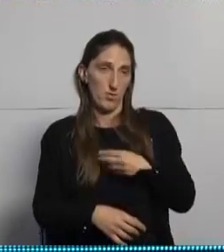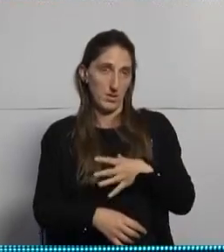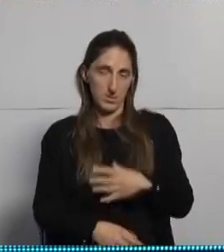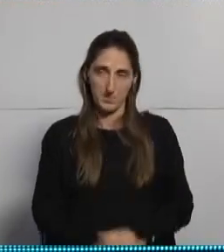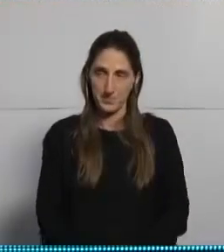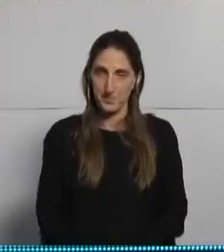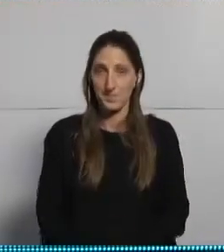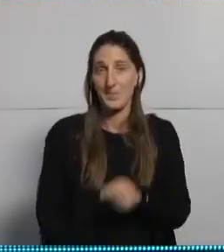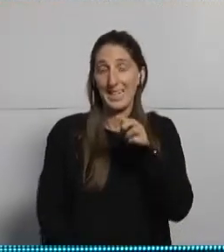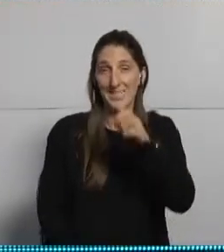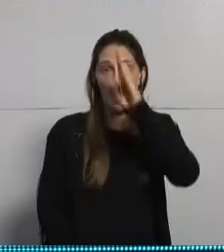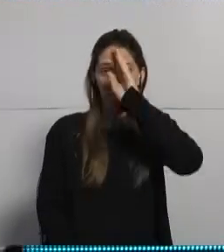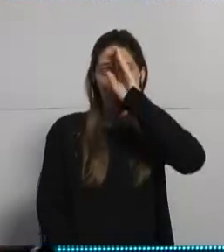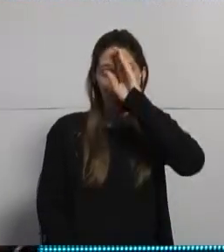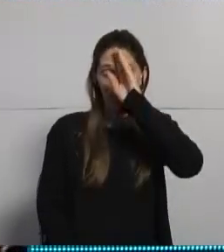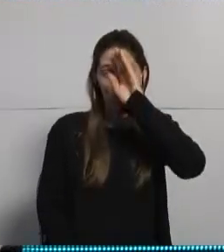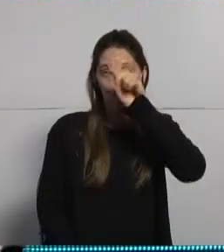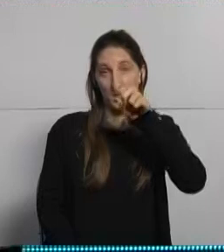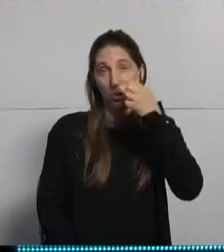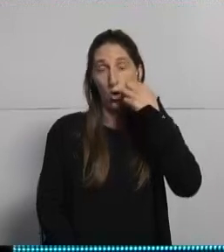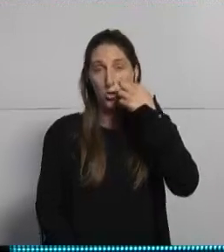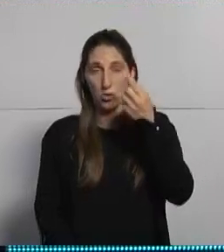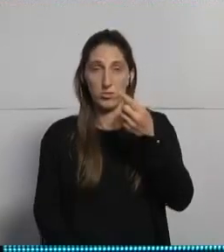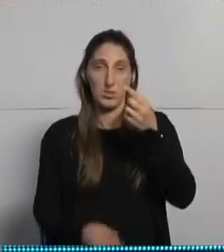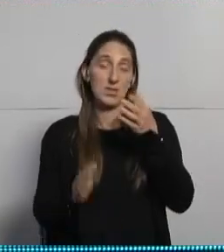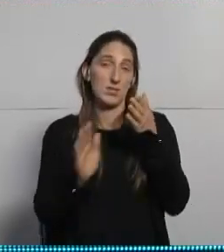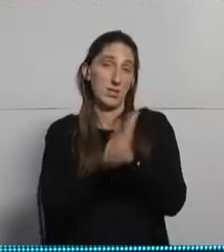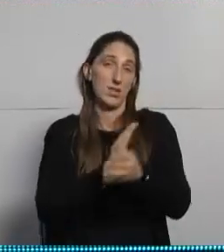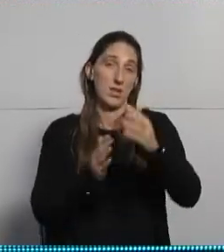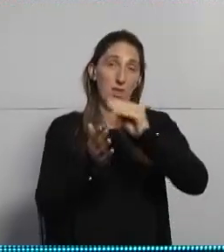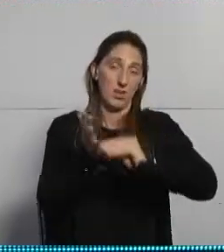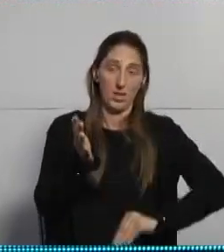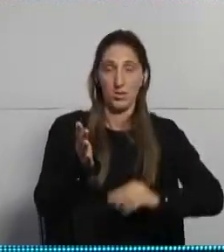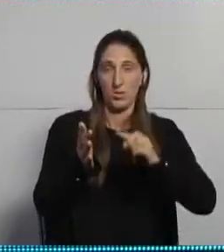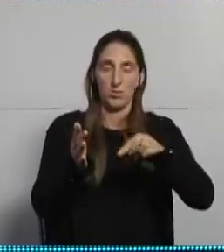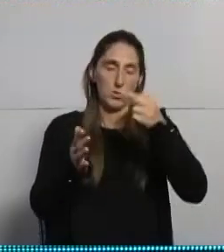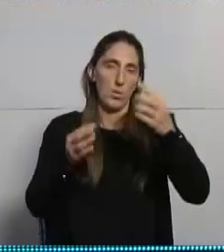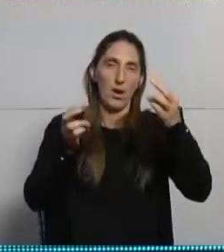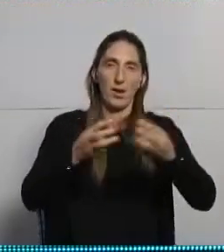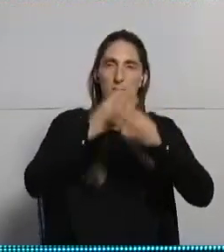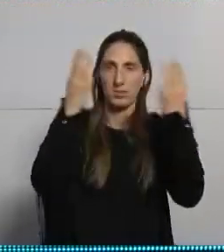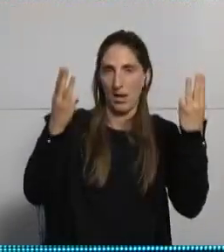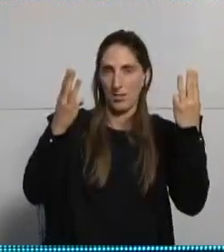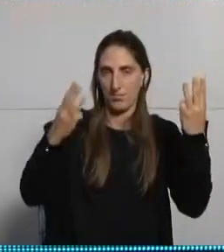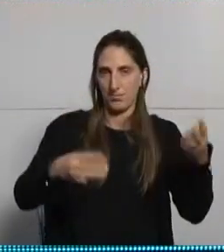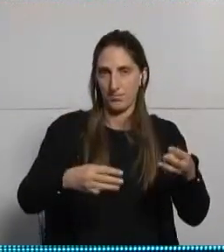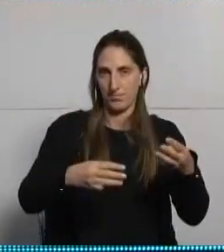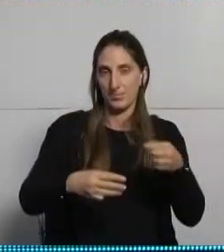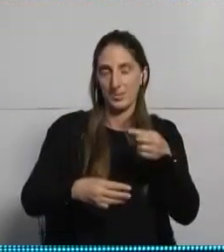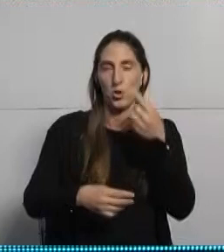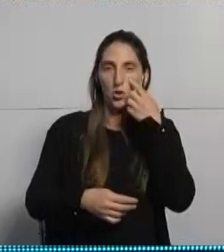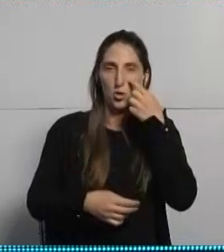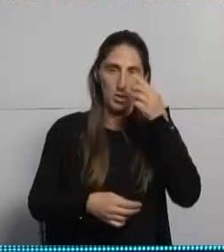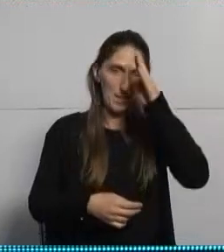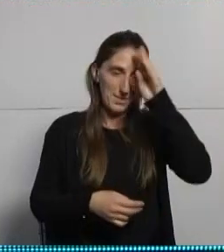Entonces, ese tipo de aprendizaje donde se conoce la salida esperada de los datos y después eso se generaliza, es lo que se conoce